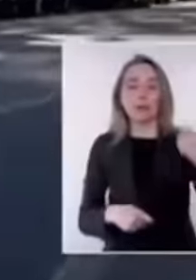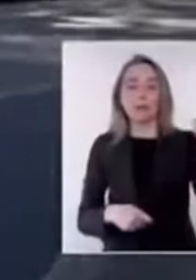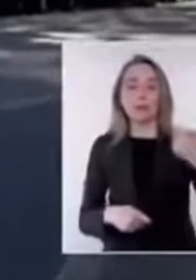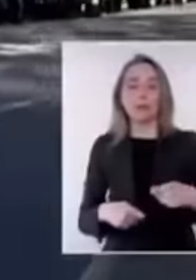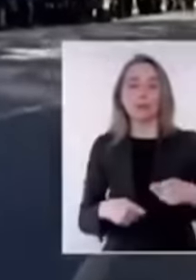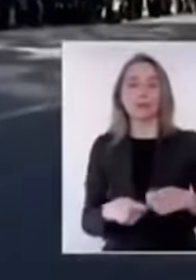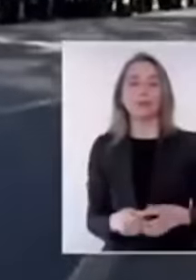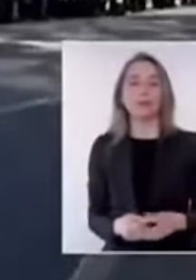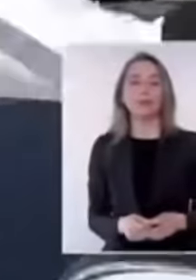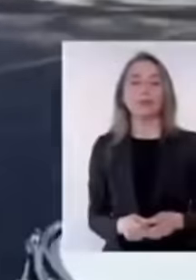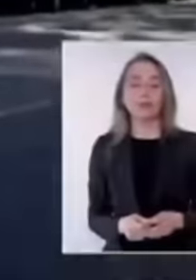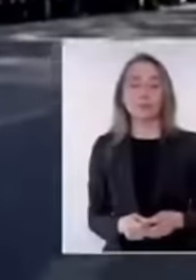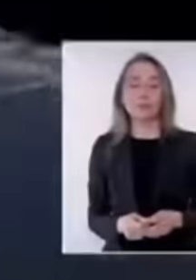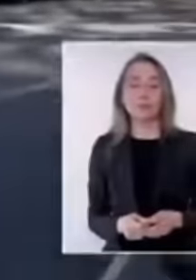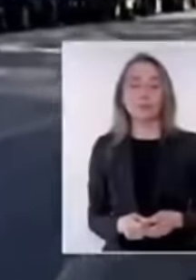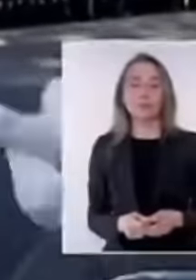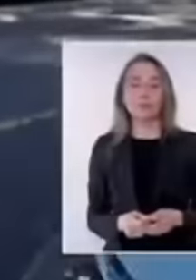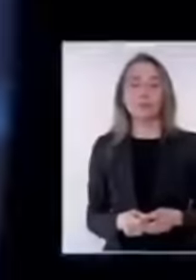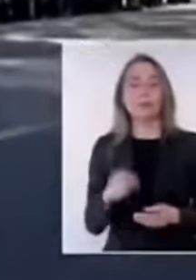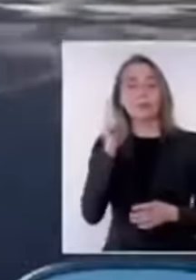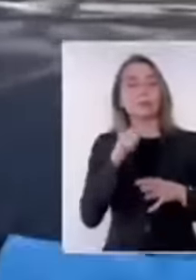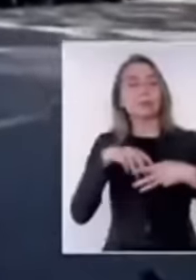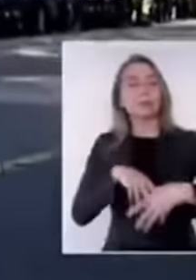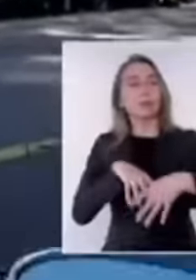Nada, me roban las ideas, gente.